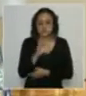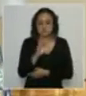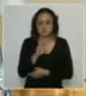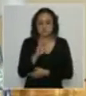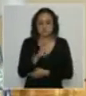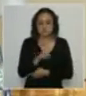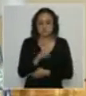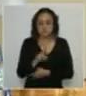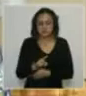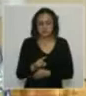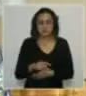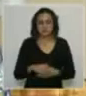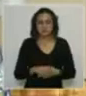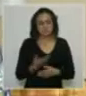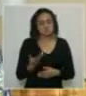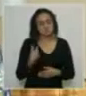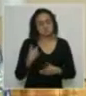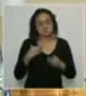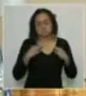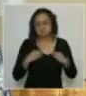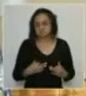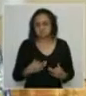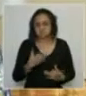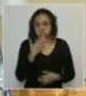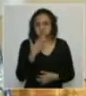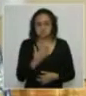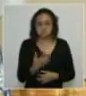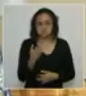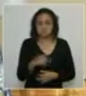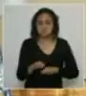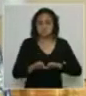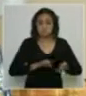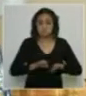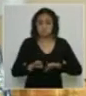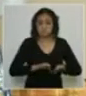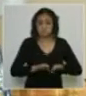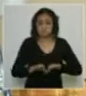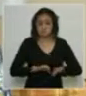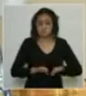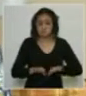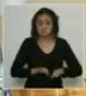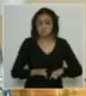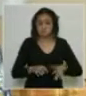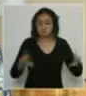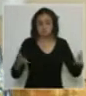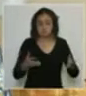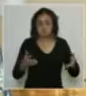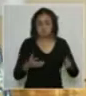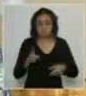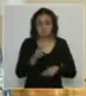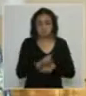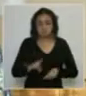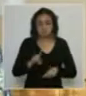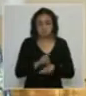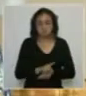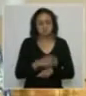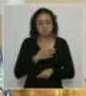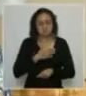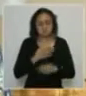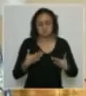Luna. Estoy muy satisfecho con su trabajo, el que ha realizado, y tiene toda